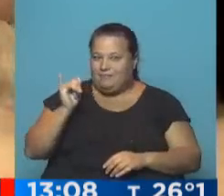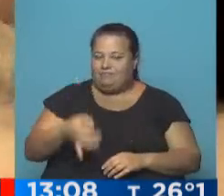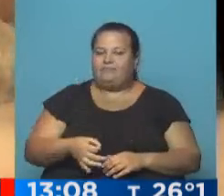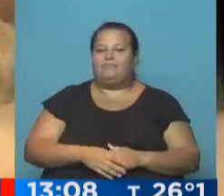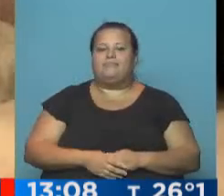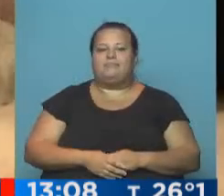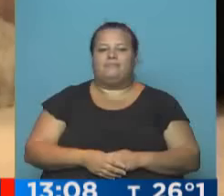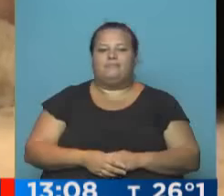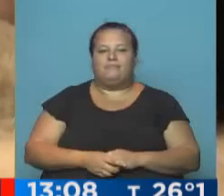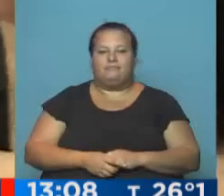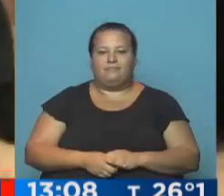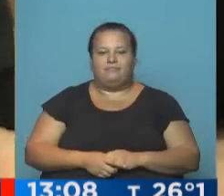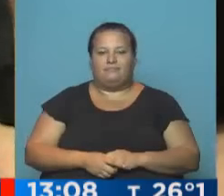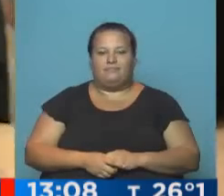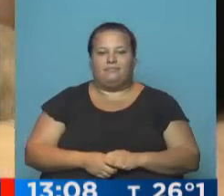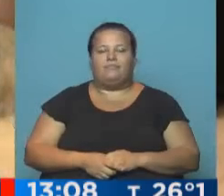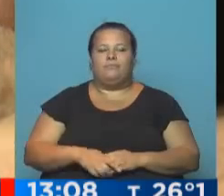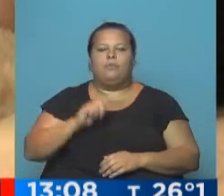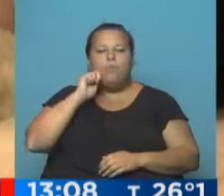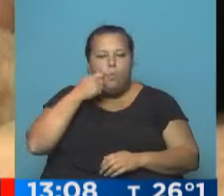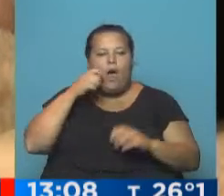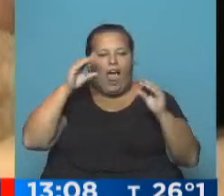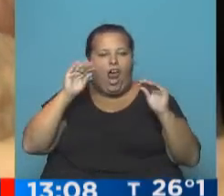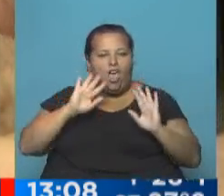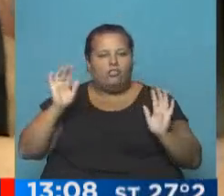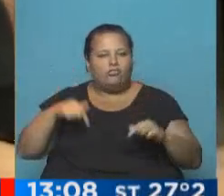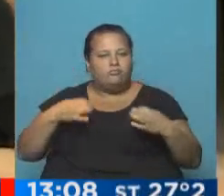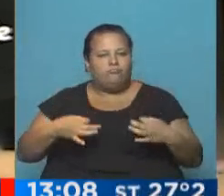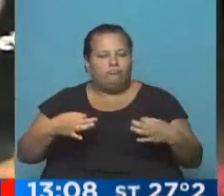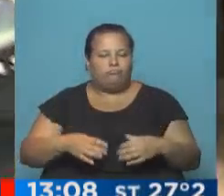Muy buena noche.